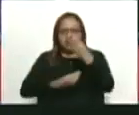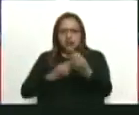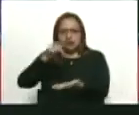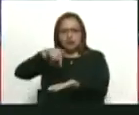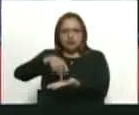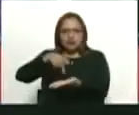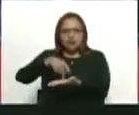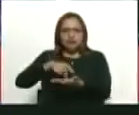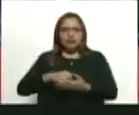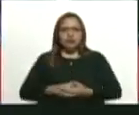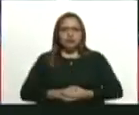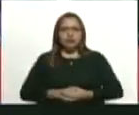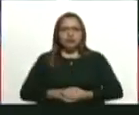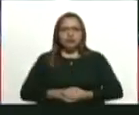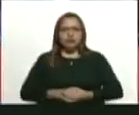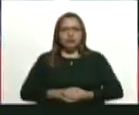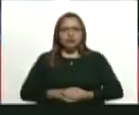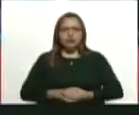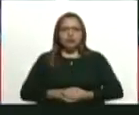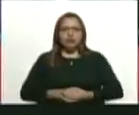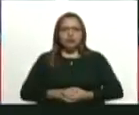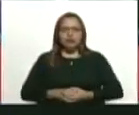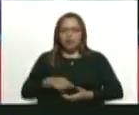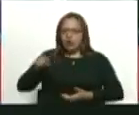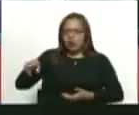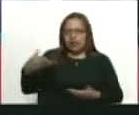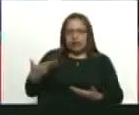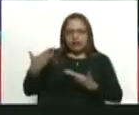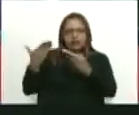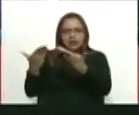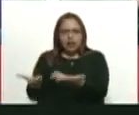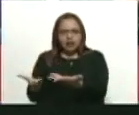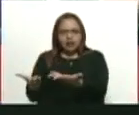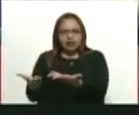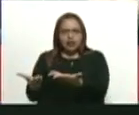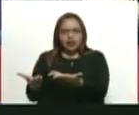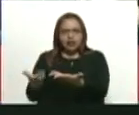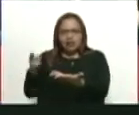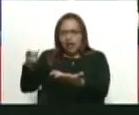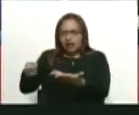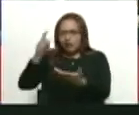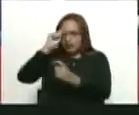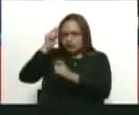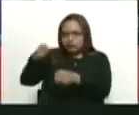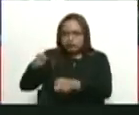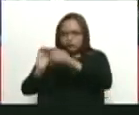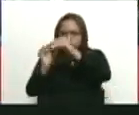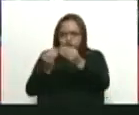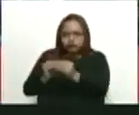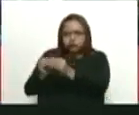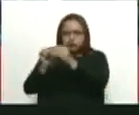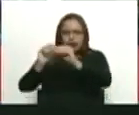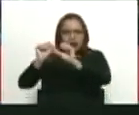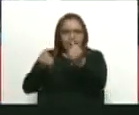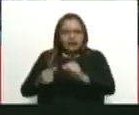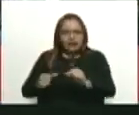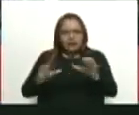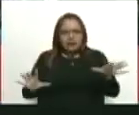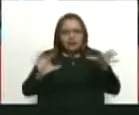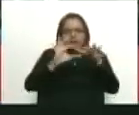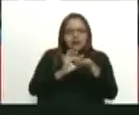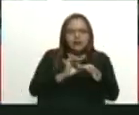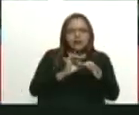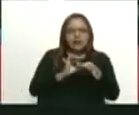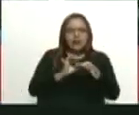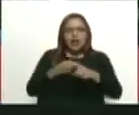presencia con esta entrega de este monumento que articulación perfecta